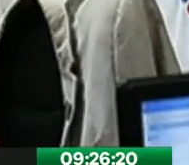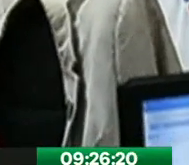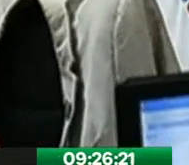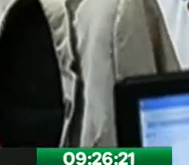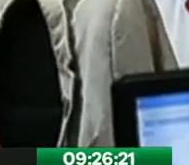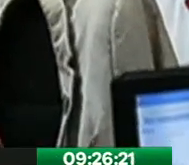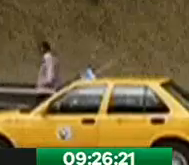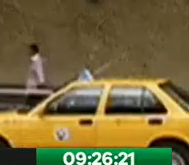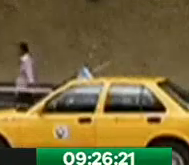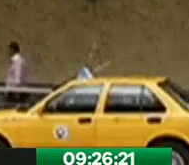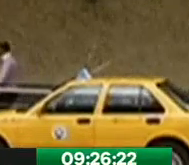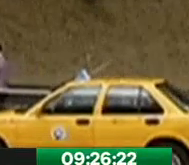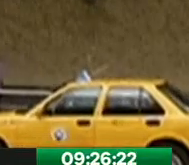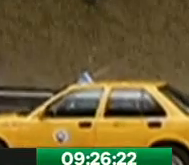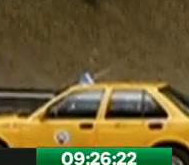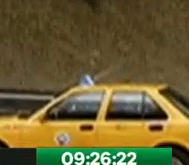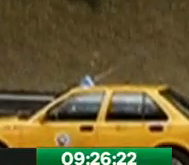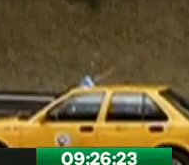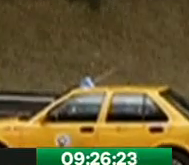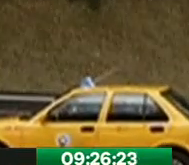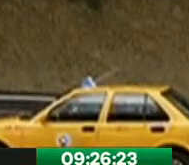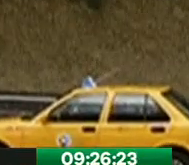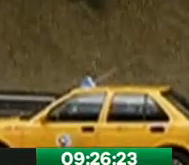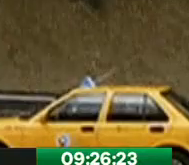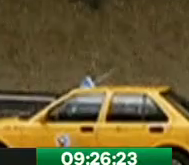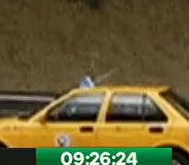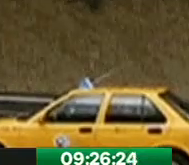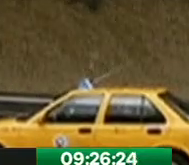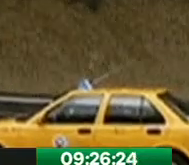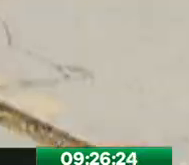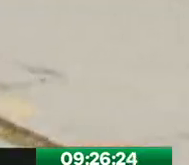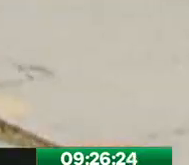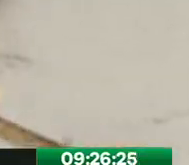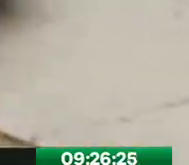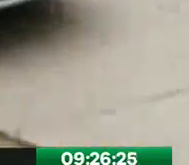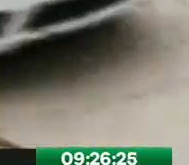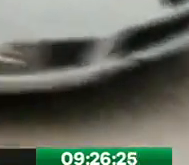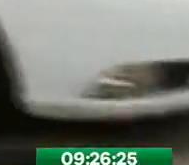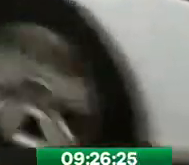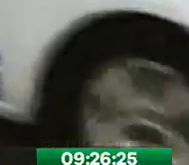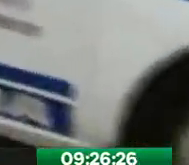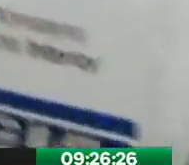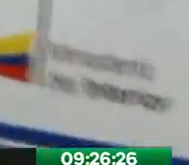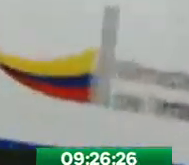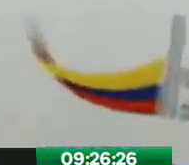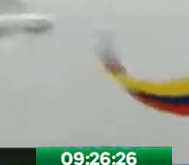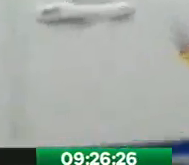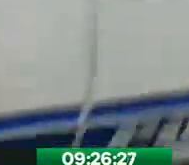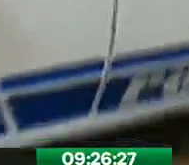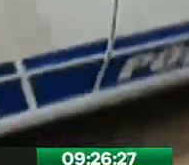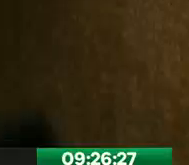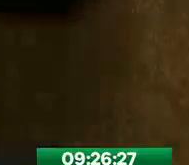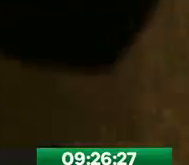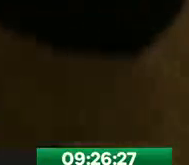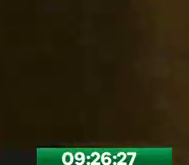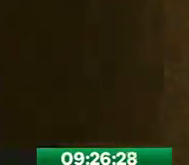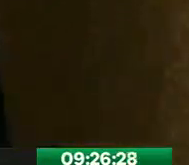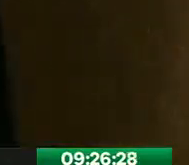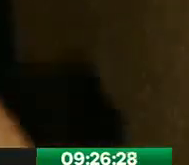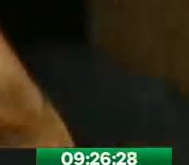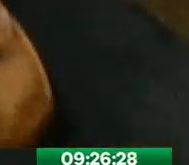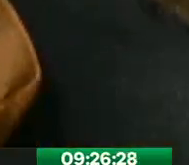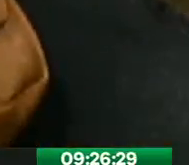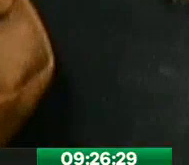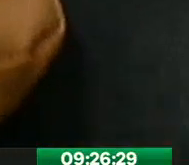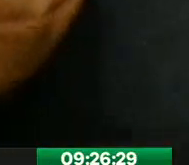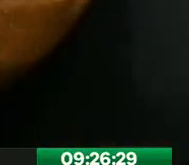ciudad de Puerto Viejo para cumplir con el trabajo que ellas prestan para una fundación de ayuda social. Debieron permanecer